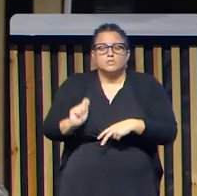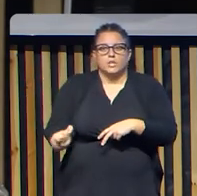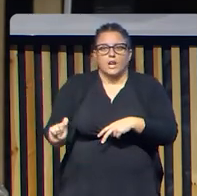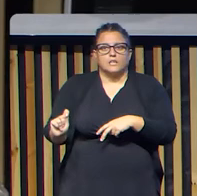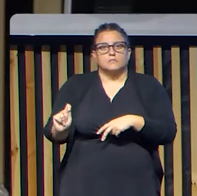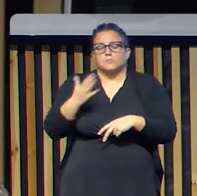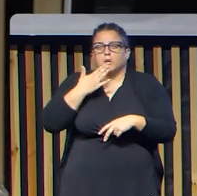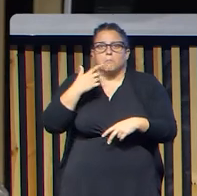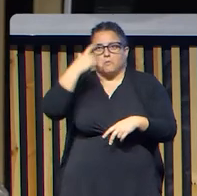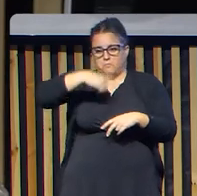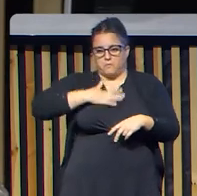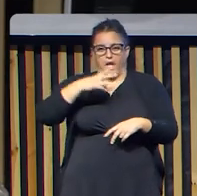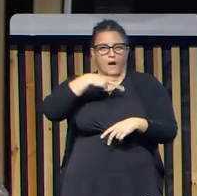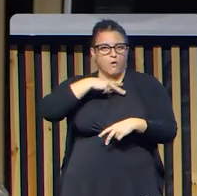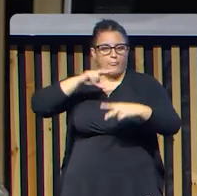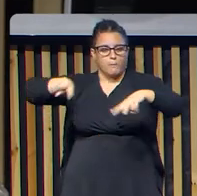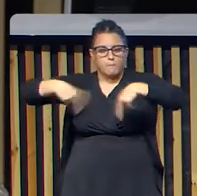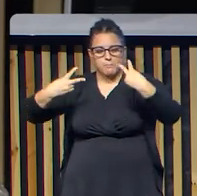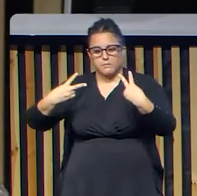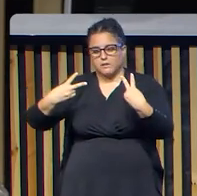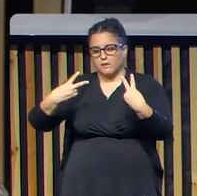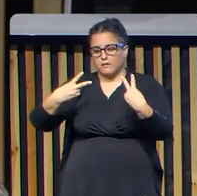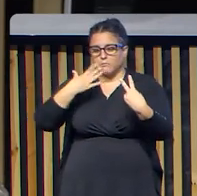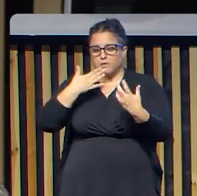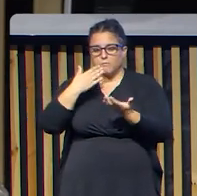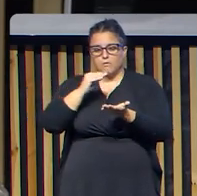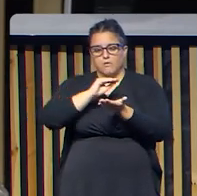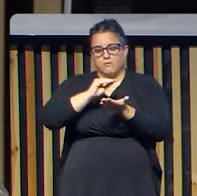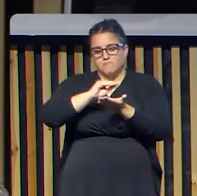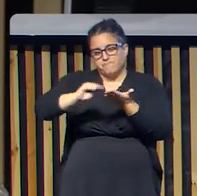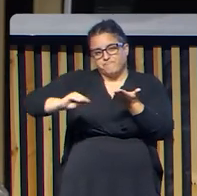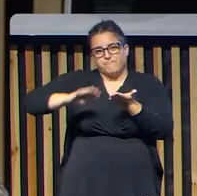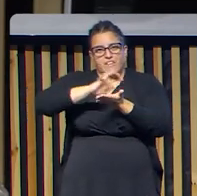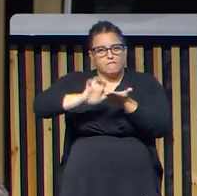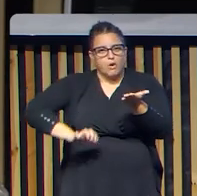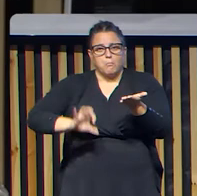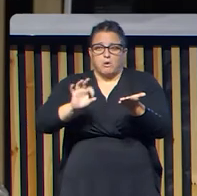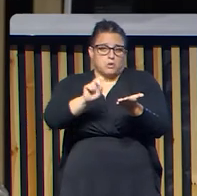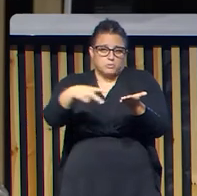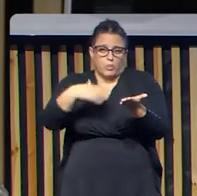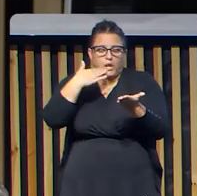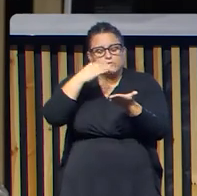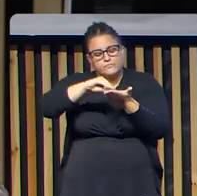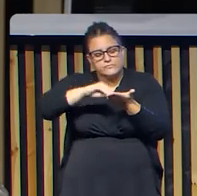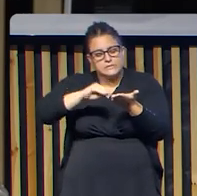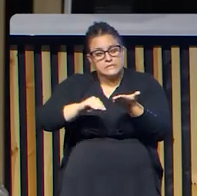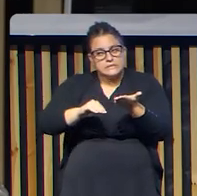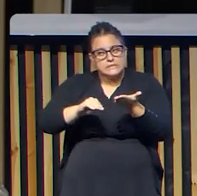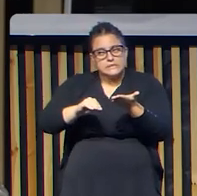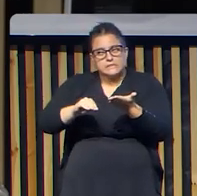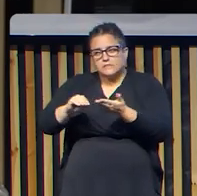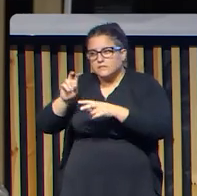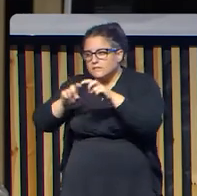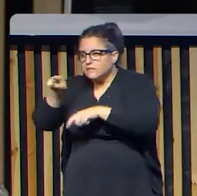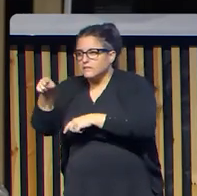que tengan que redactar o un informe algún tipo de resolución encontrar un formato